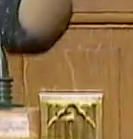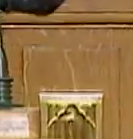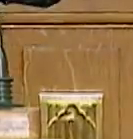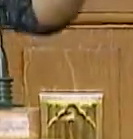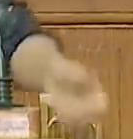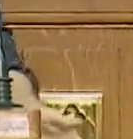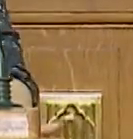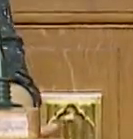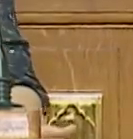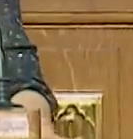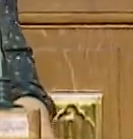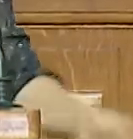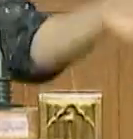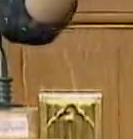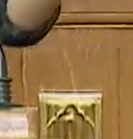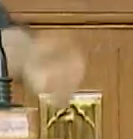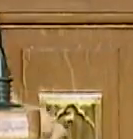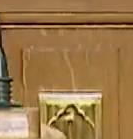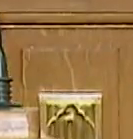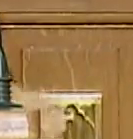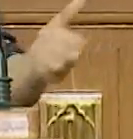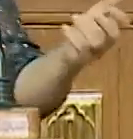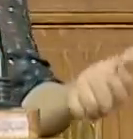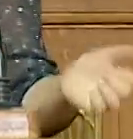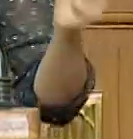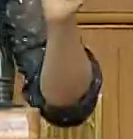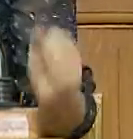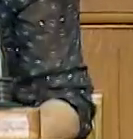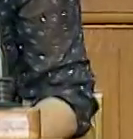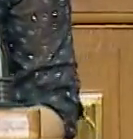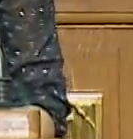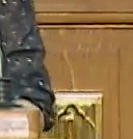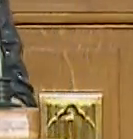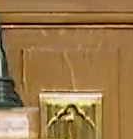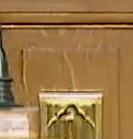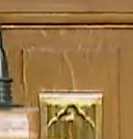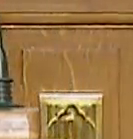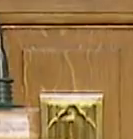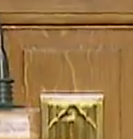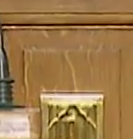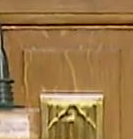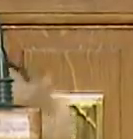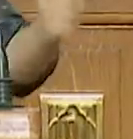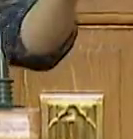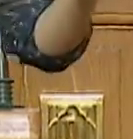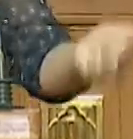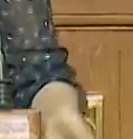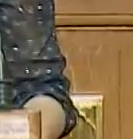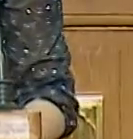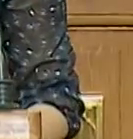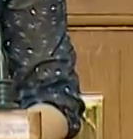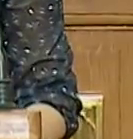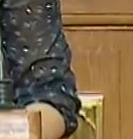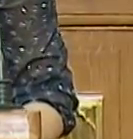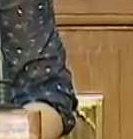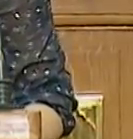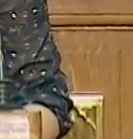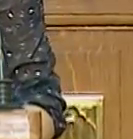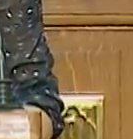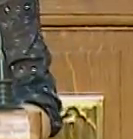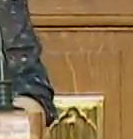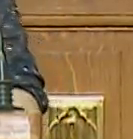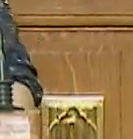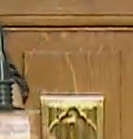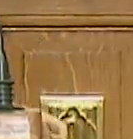campesinos, trabajadores y trabajadoras, campesinos, campesinas, indígenas, personas con alguna